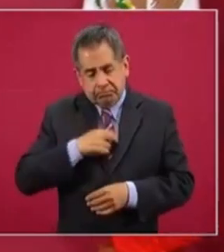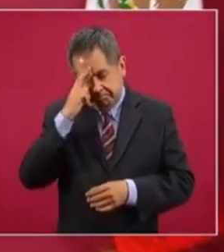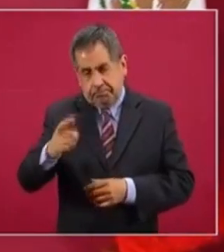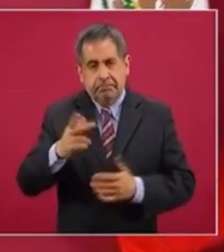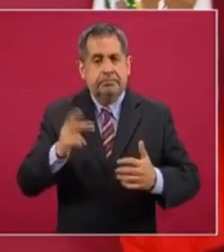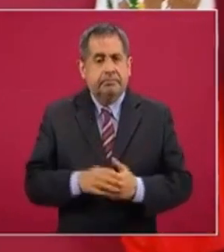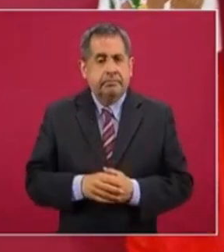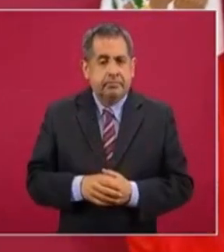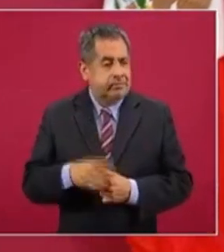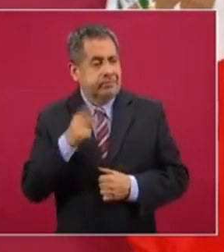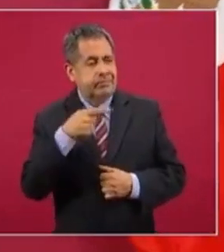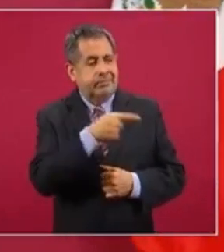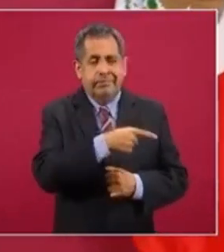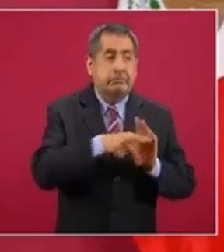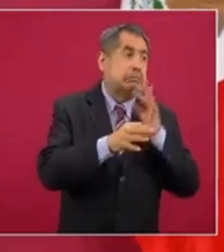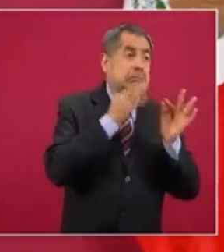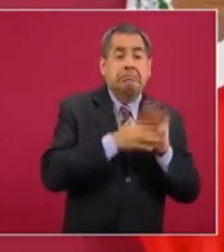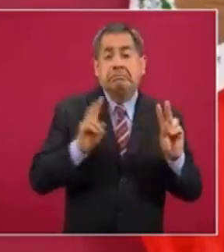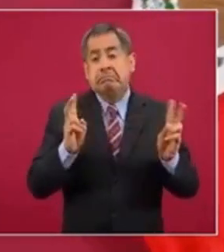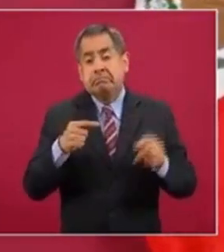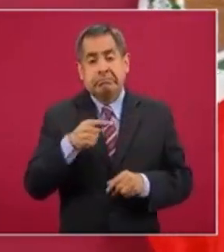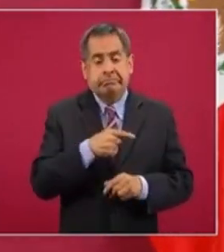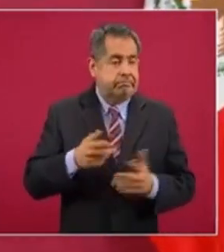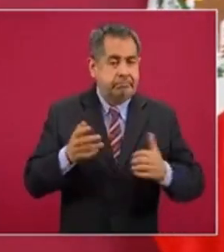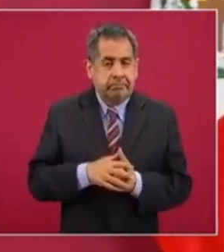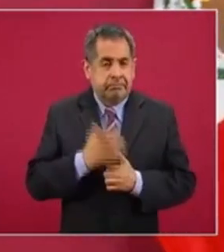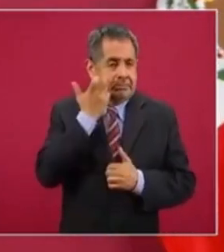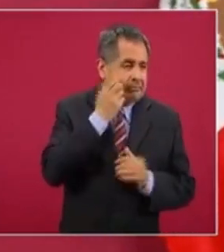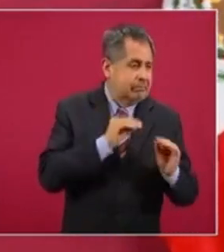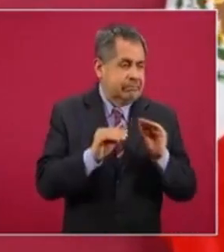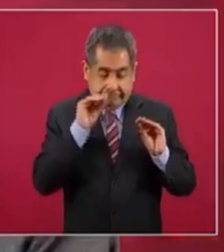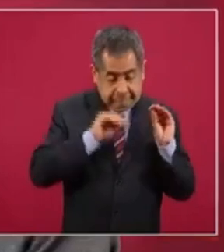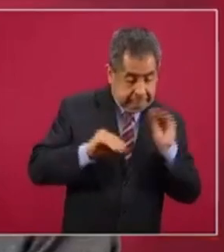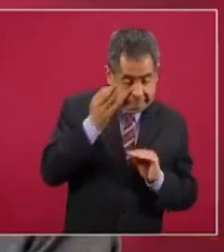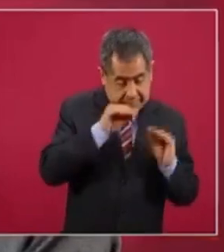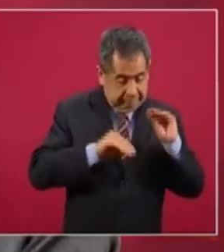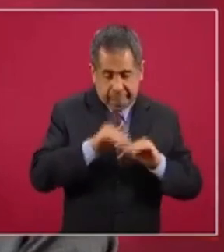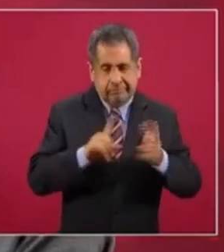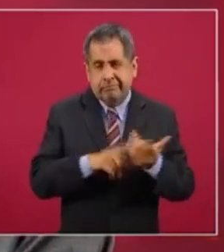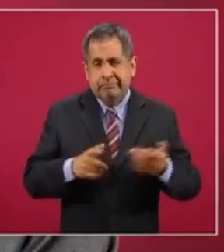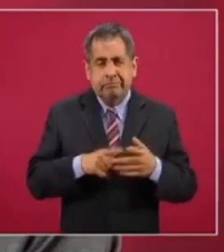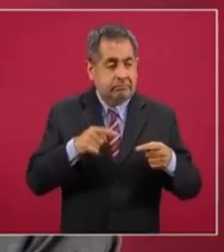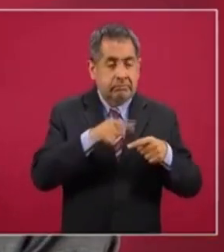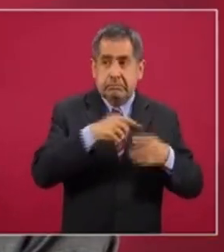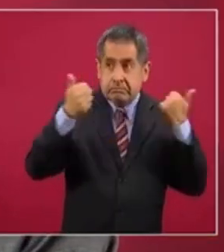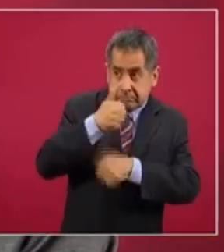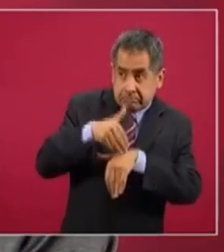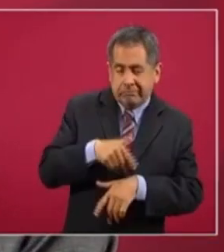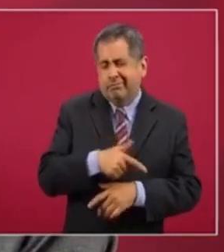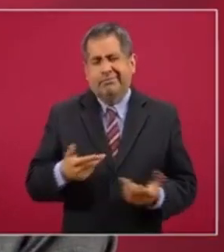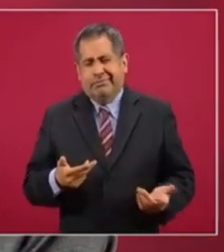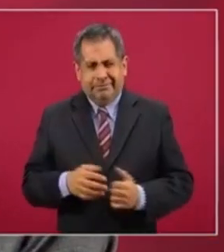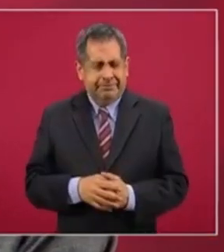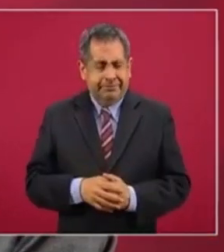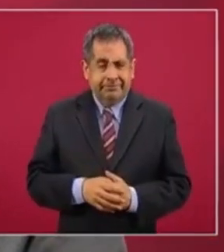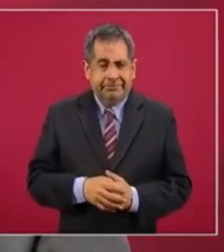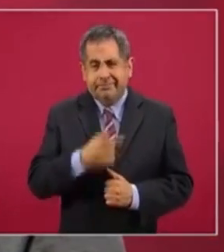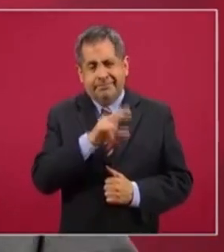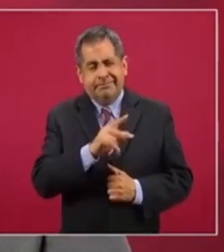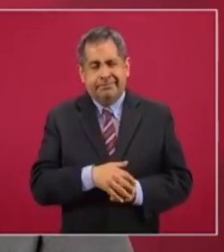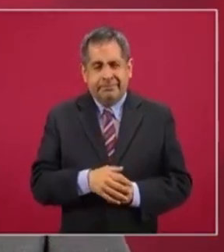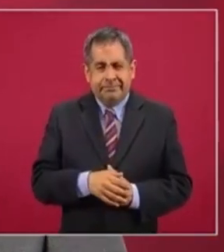Pero ese periodismo, ¿no?, acomodaticio, el servicio del régimen,